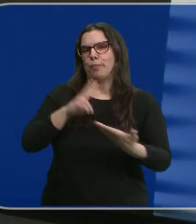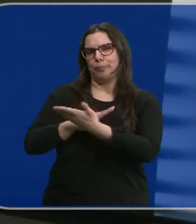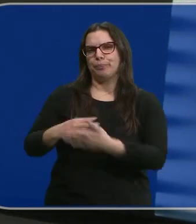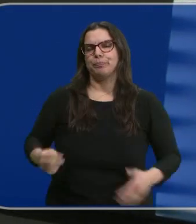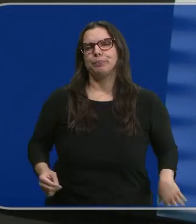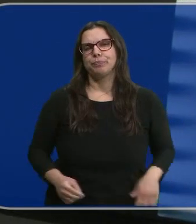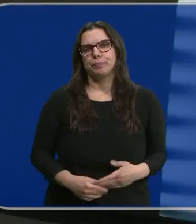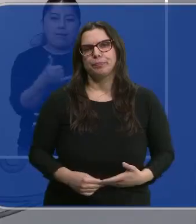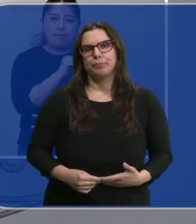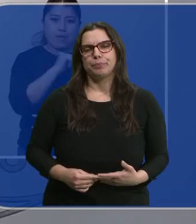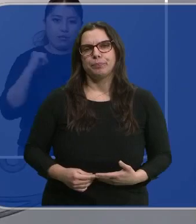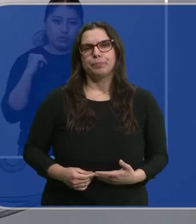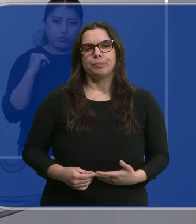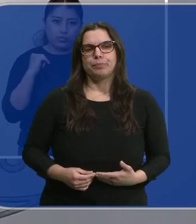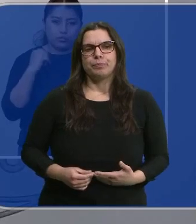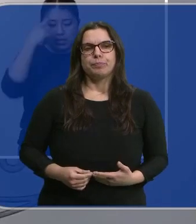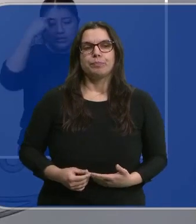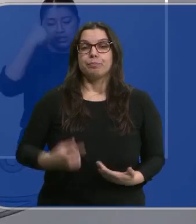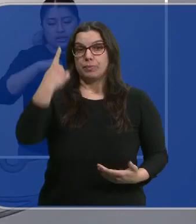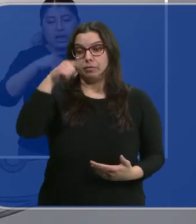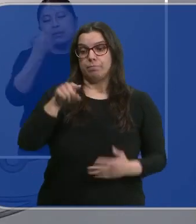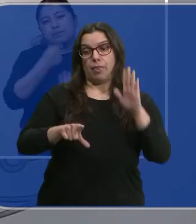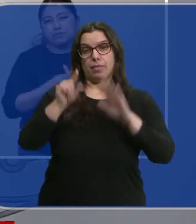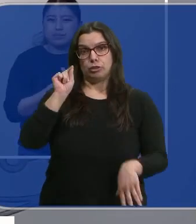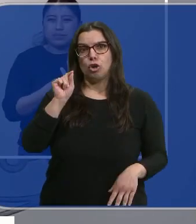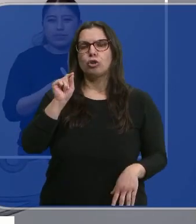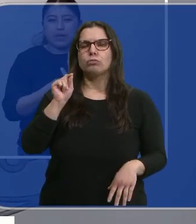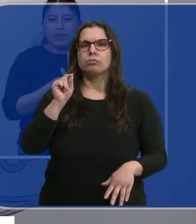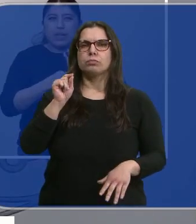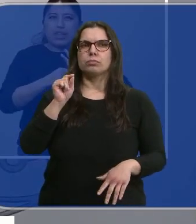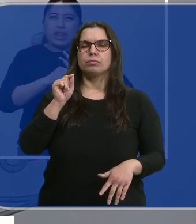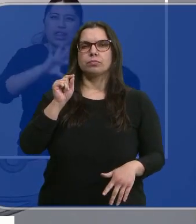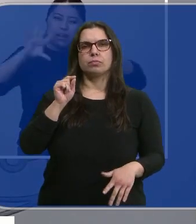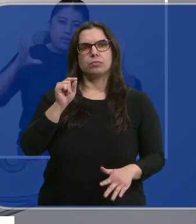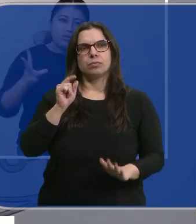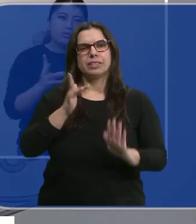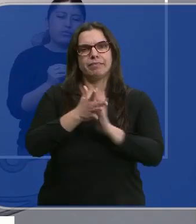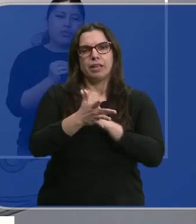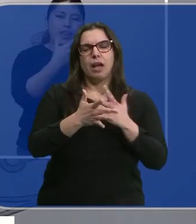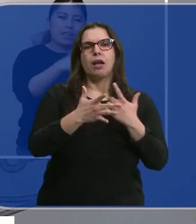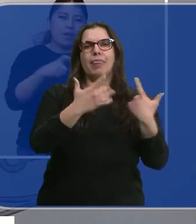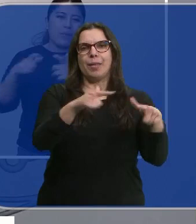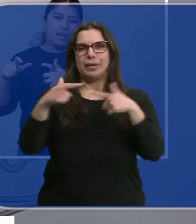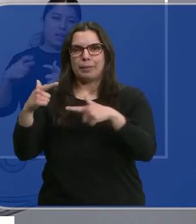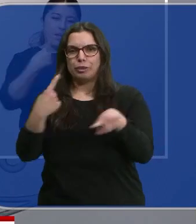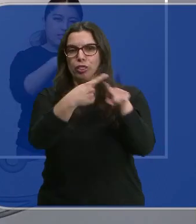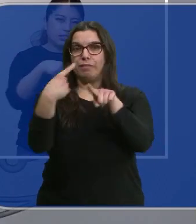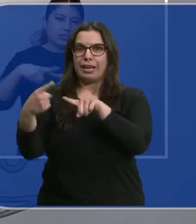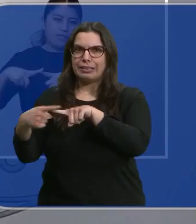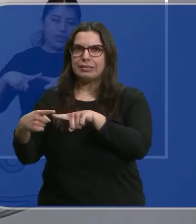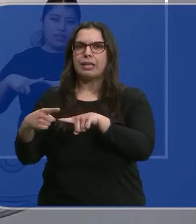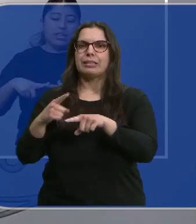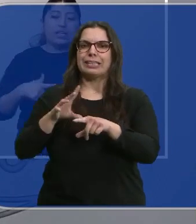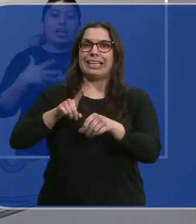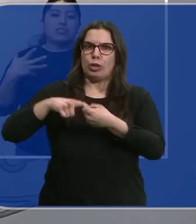enfermedad. Saben que esta medida engloba a muchos departamentos, a distintos departamentos, y por tanto